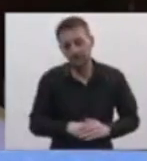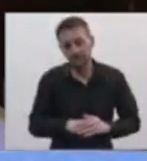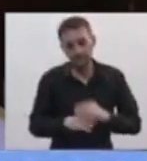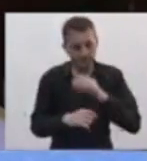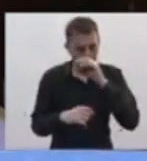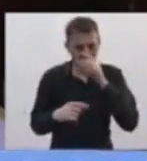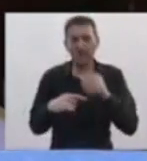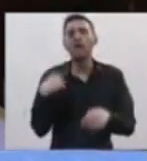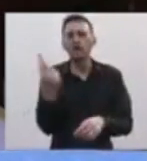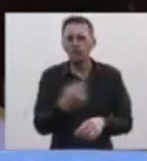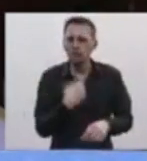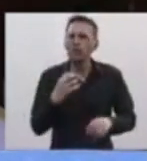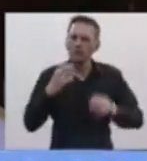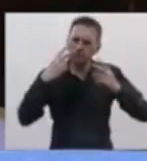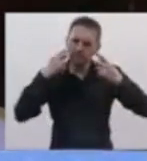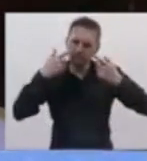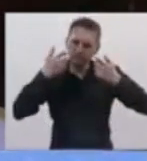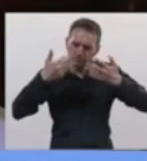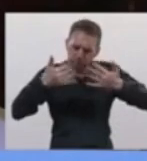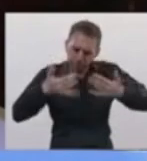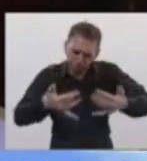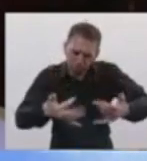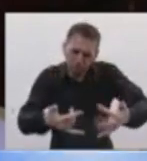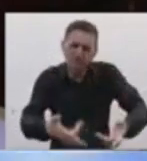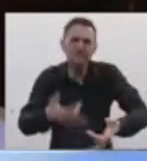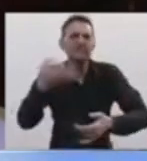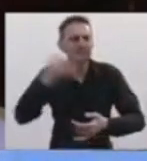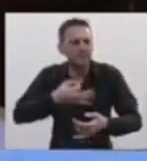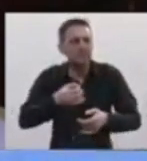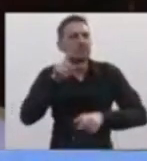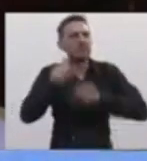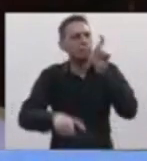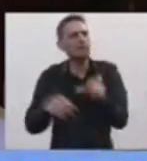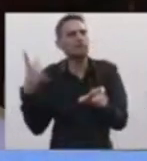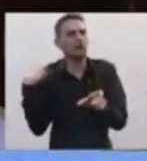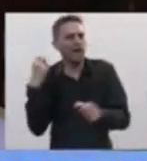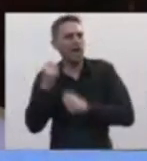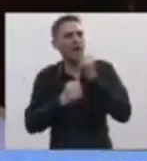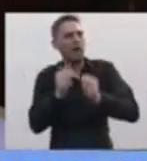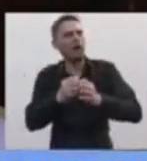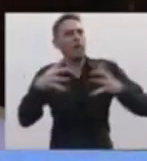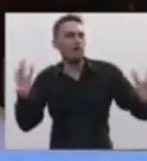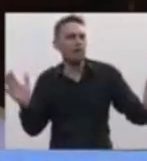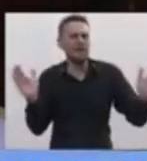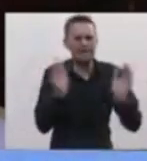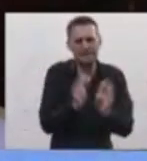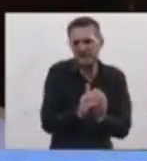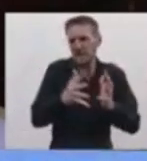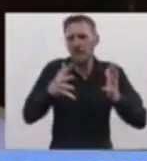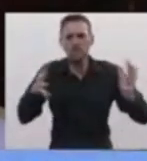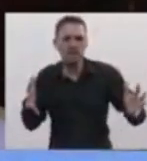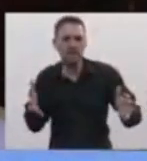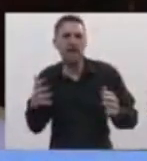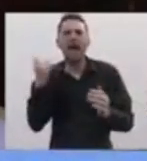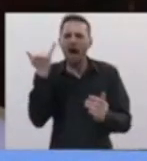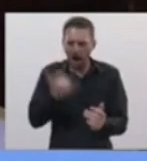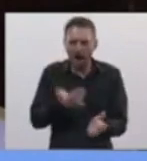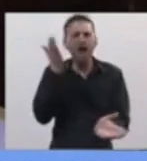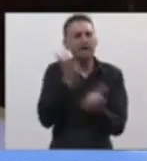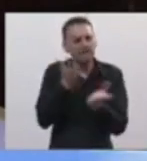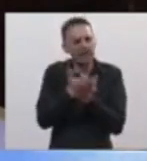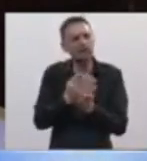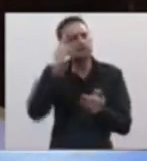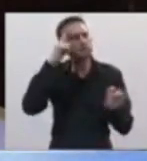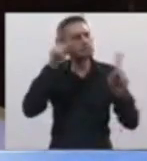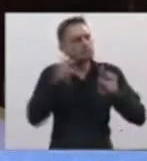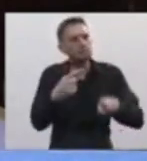nosotros una revisión más detallada no merecen los empresarios y trabajadores de empresas grandes pequeñas y medianas no tienen derecho a preguntarse